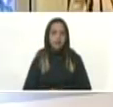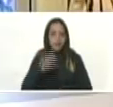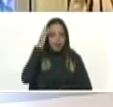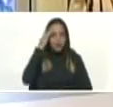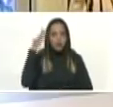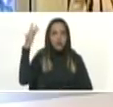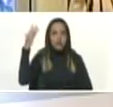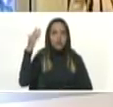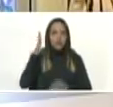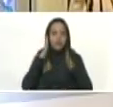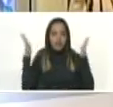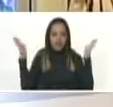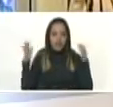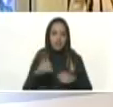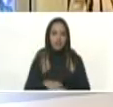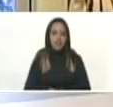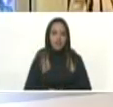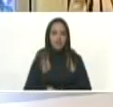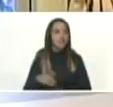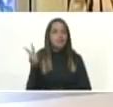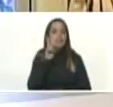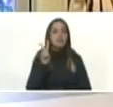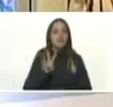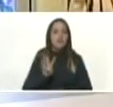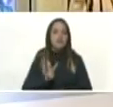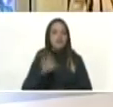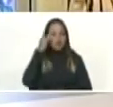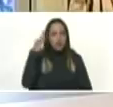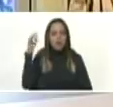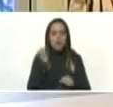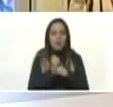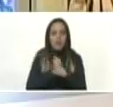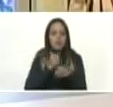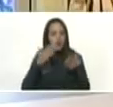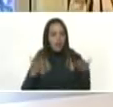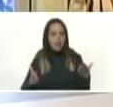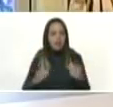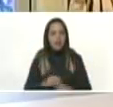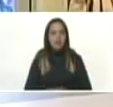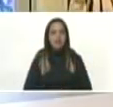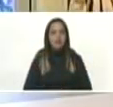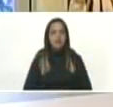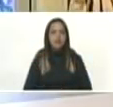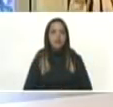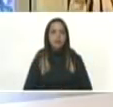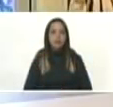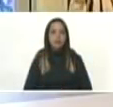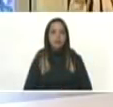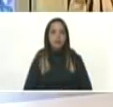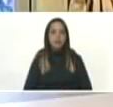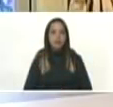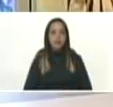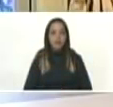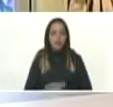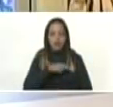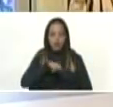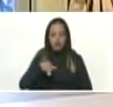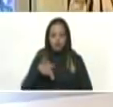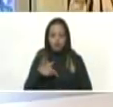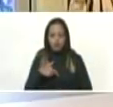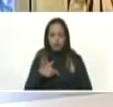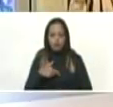soñamos en grande. Y desde Venezuela soñamos y trabajamos en grande, ¿no? Enfrentando, como ustedes saben,